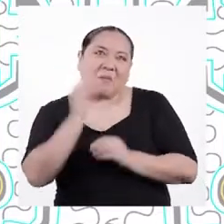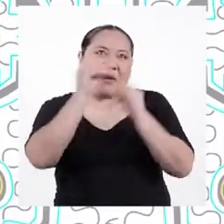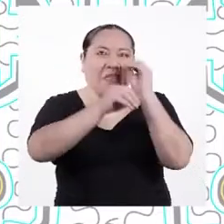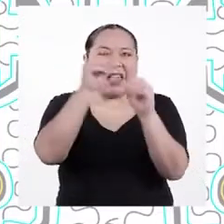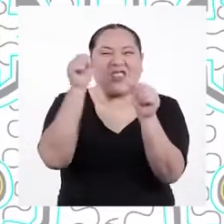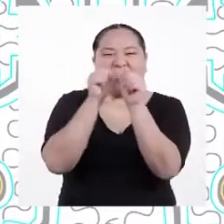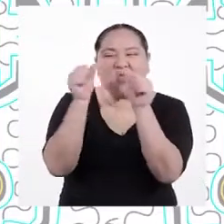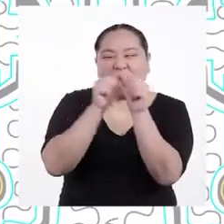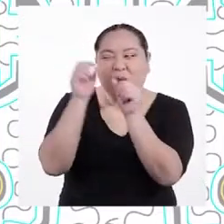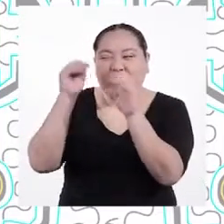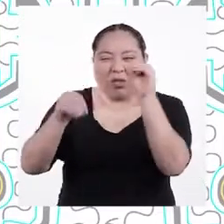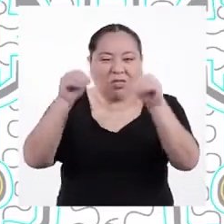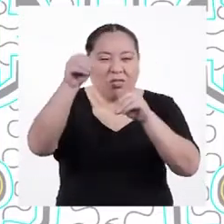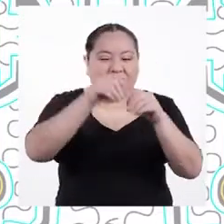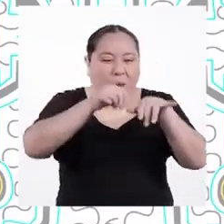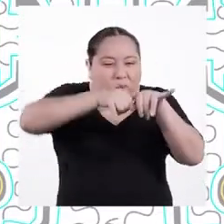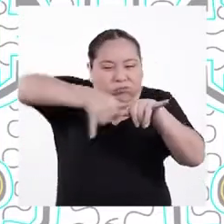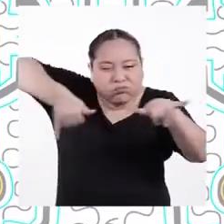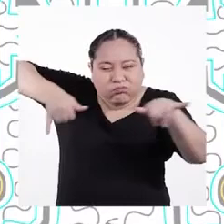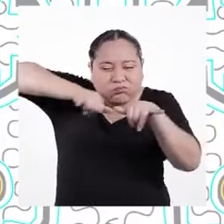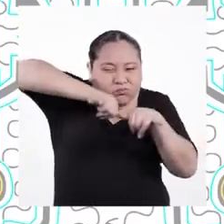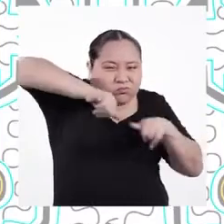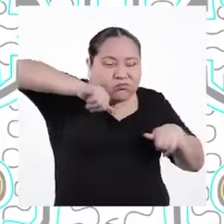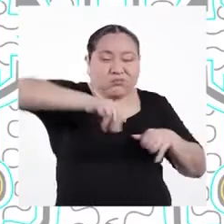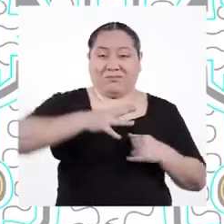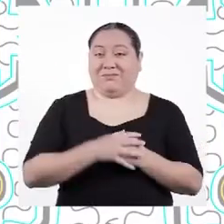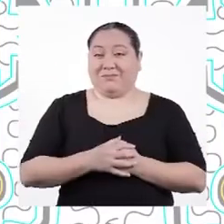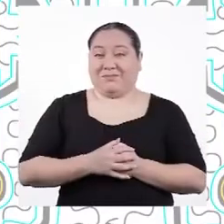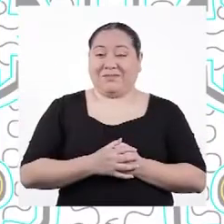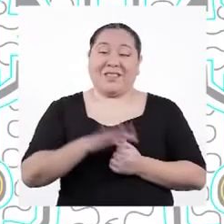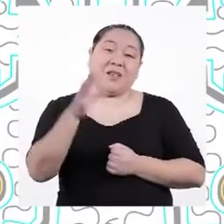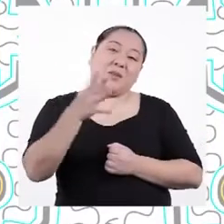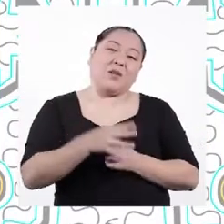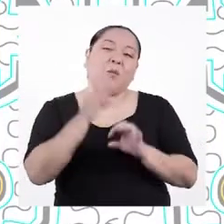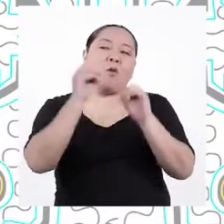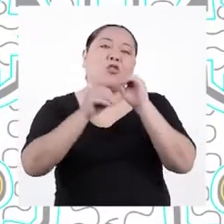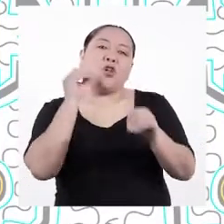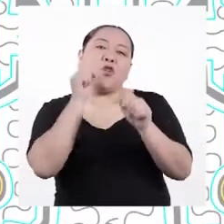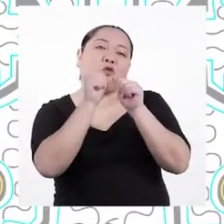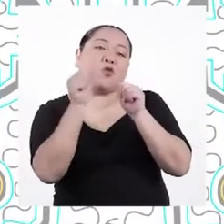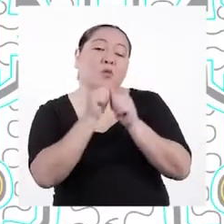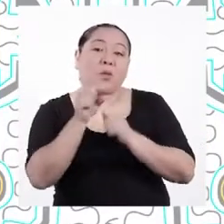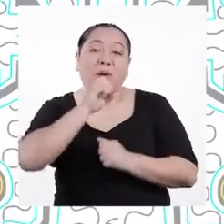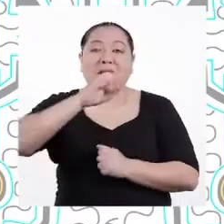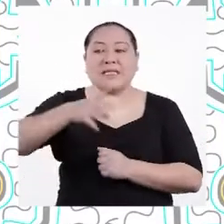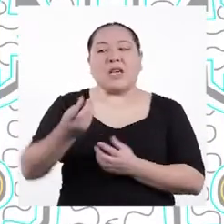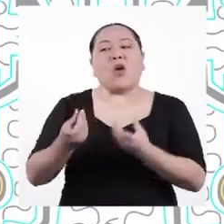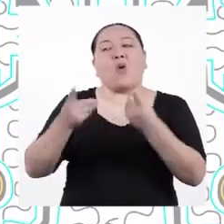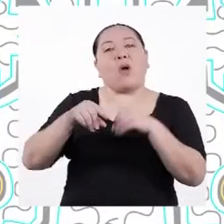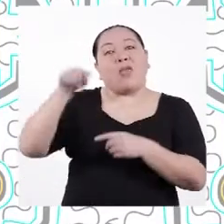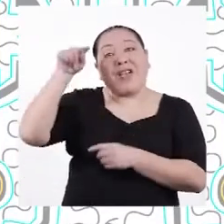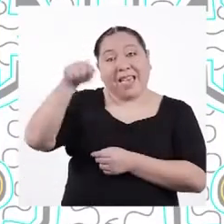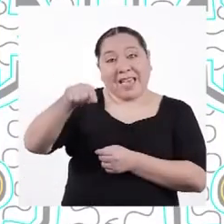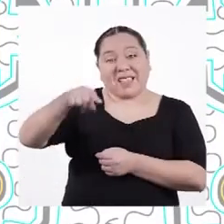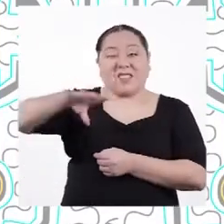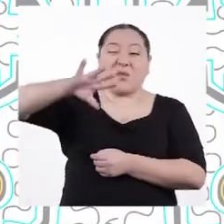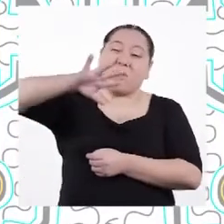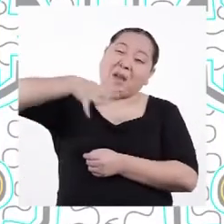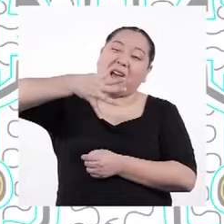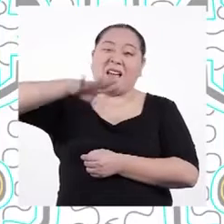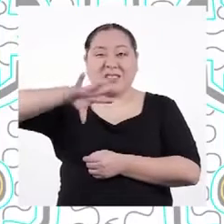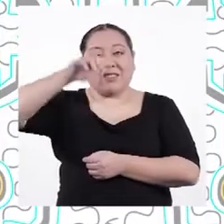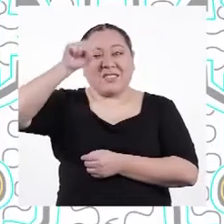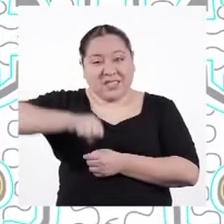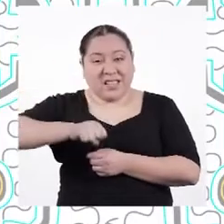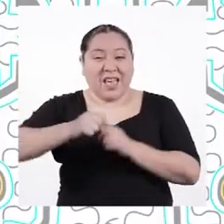gusta medirlo todo, o por lo menos asignarle un número para indicar cuando algo tiene más o menos posibilidad de